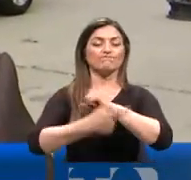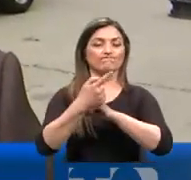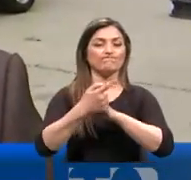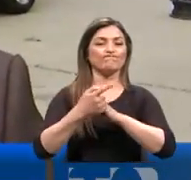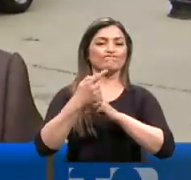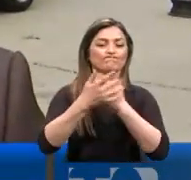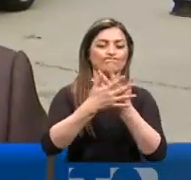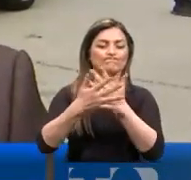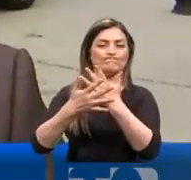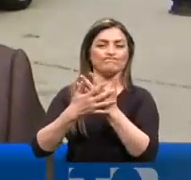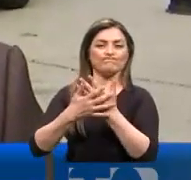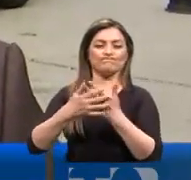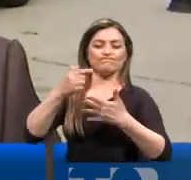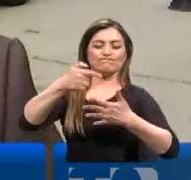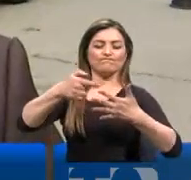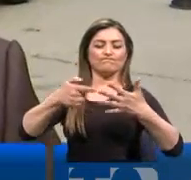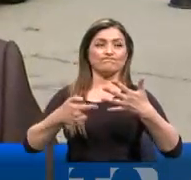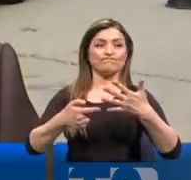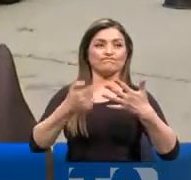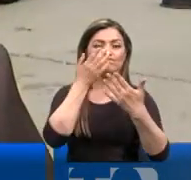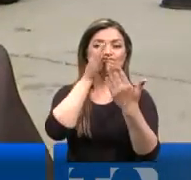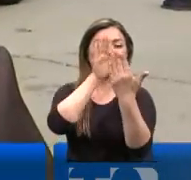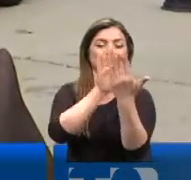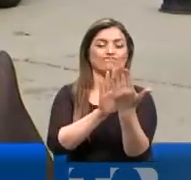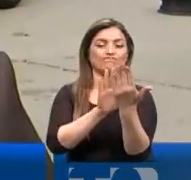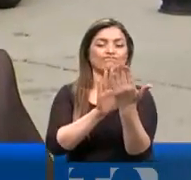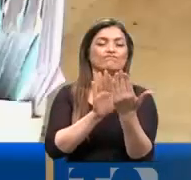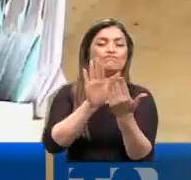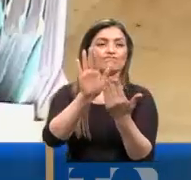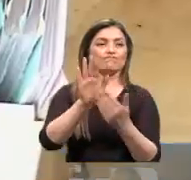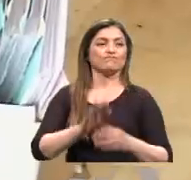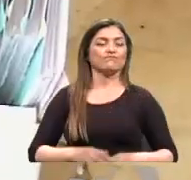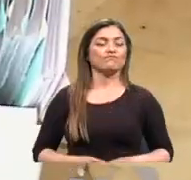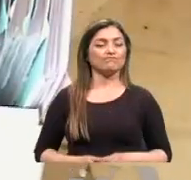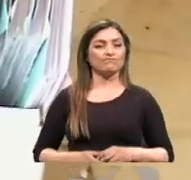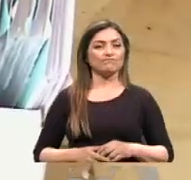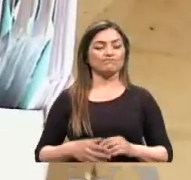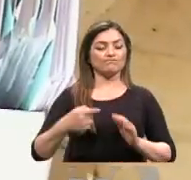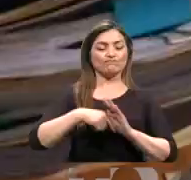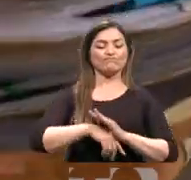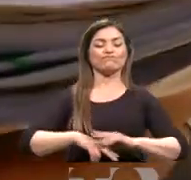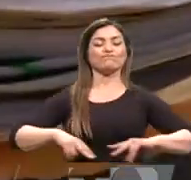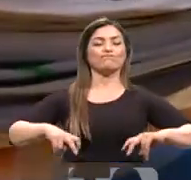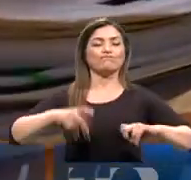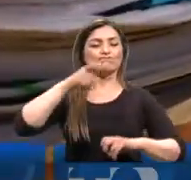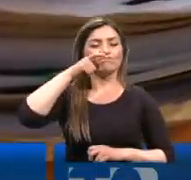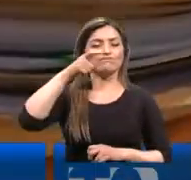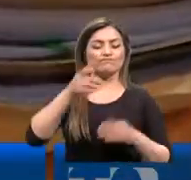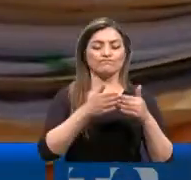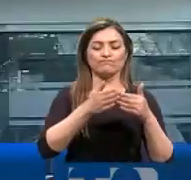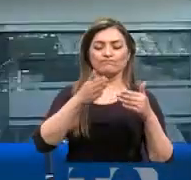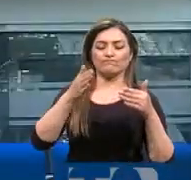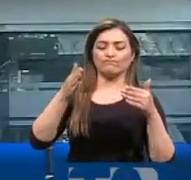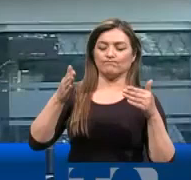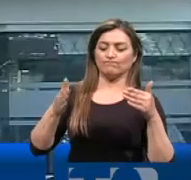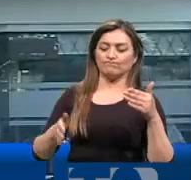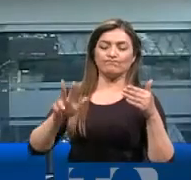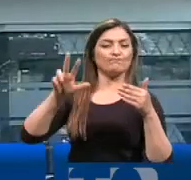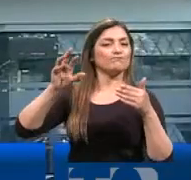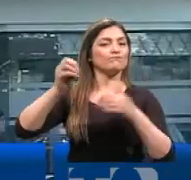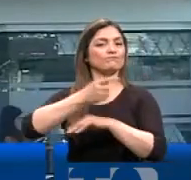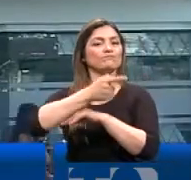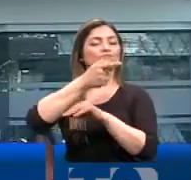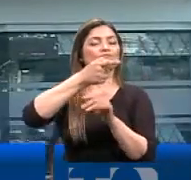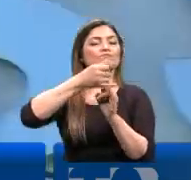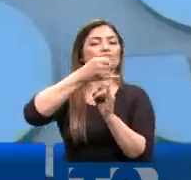cada conducta penalmente relevante que haya realizado dentro del mismo. La instrucción fiscal se extenderá 30 días más y a finales de